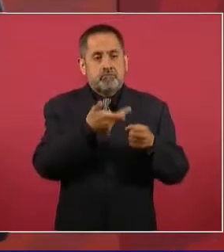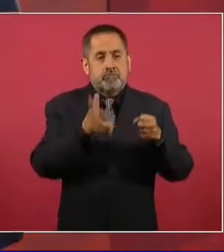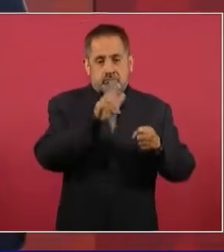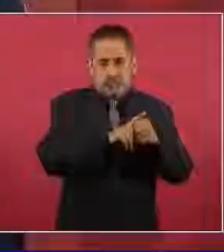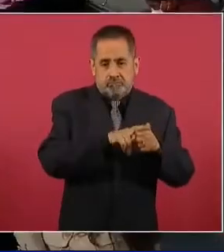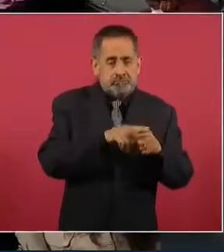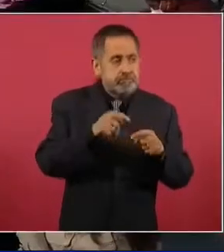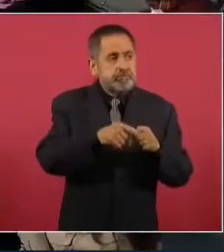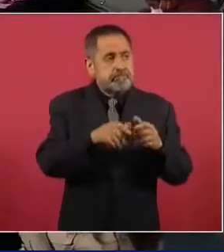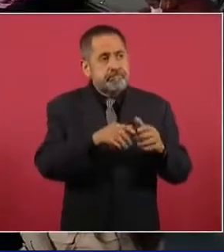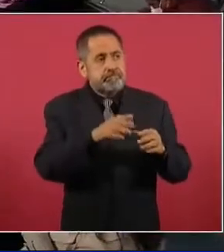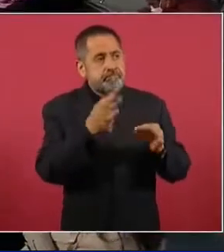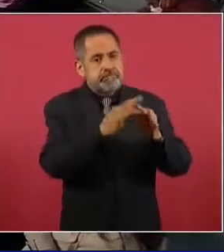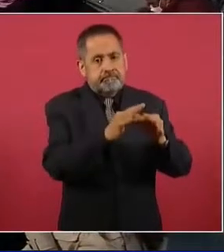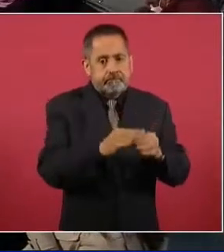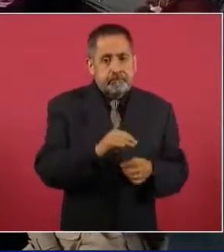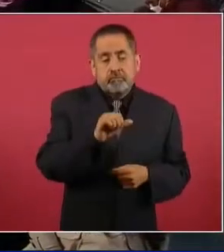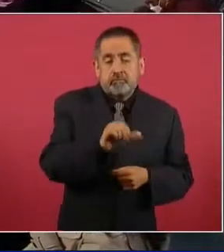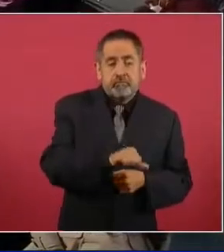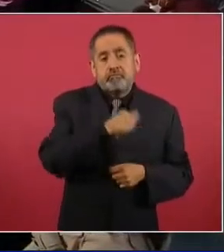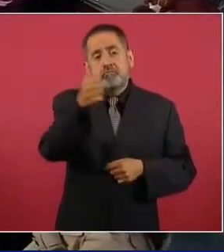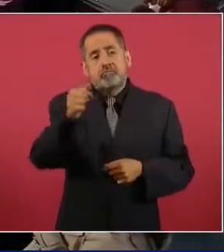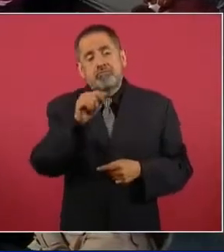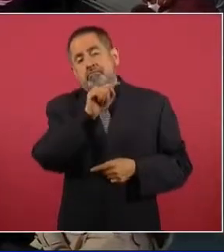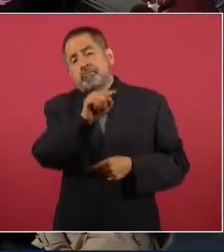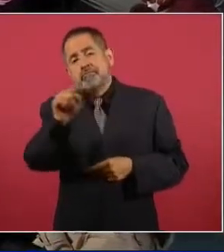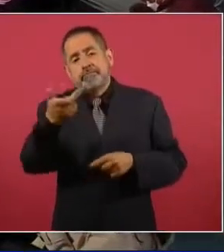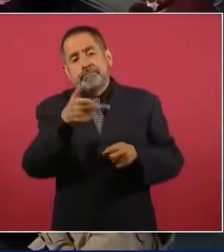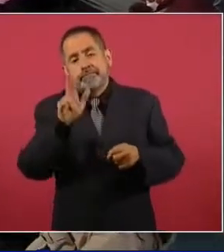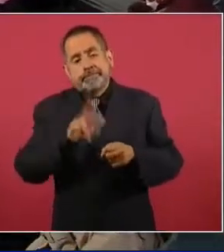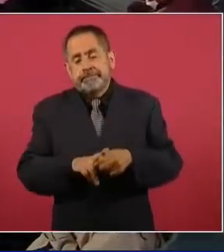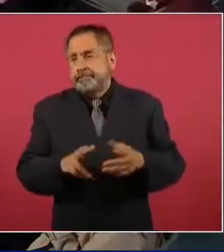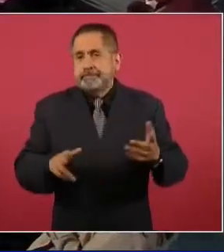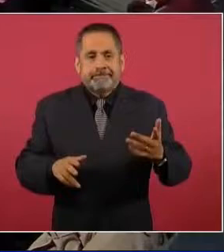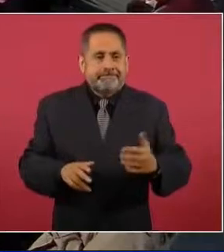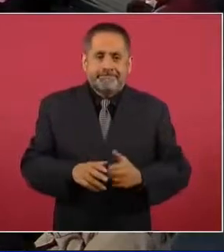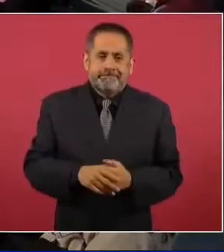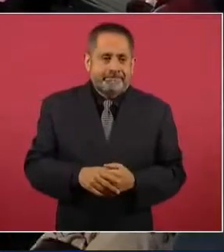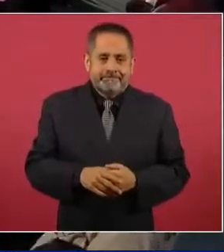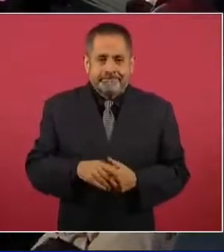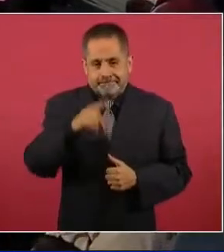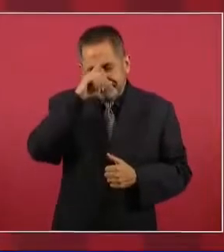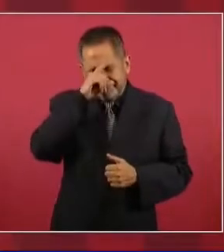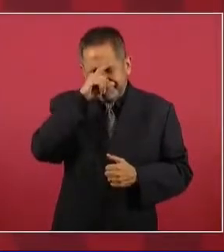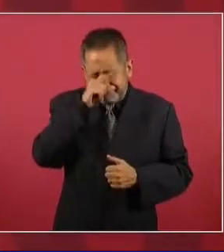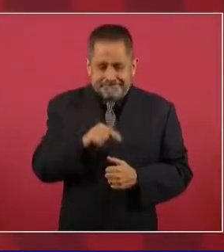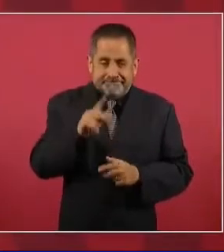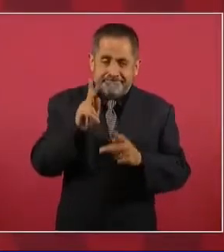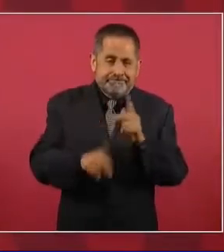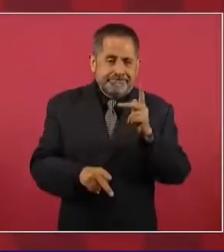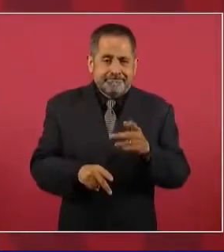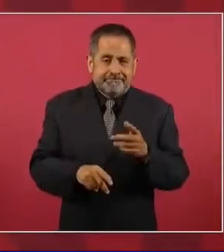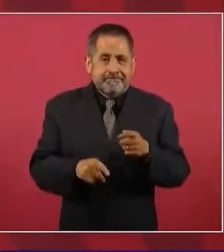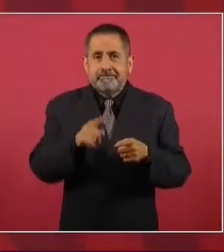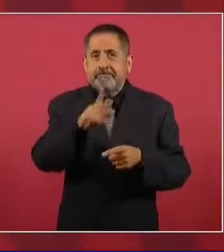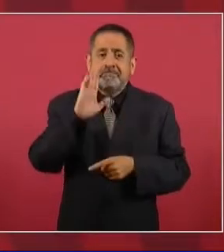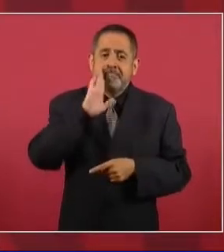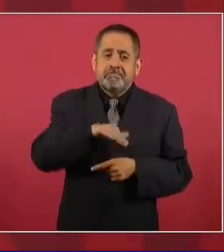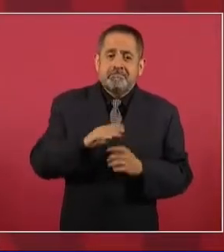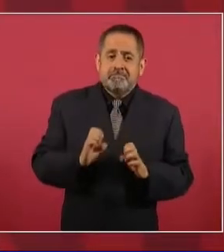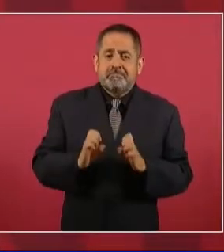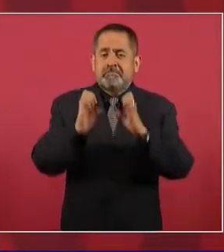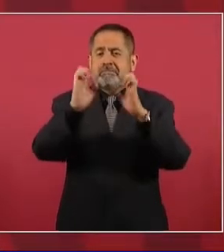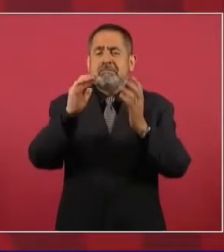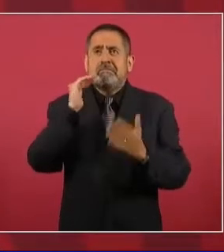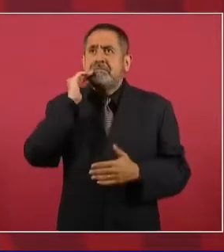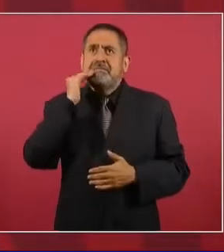otros ya no podemos terminarlos porque están mal